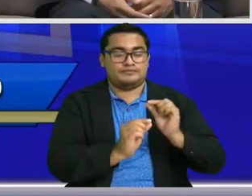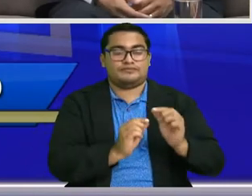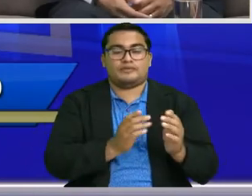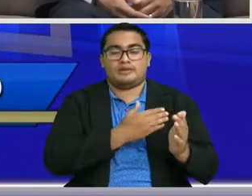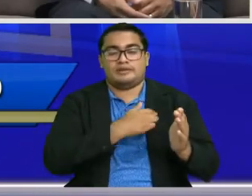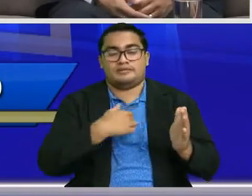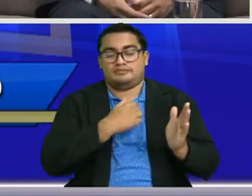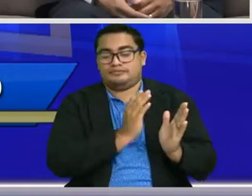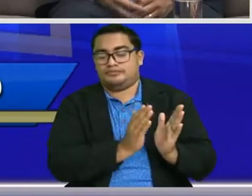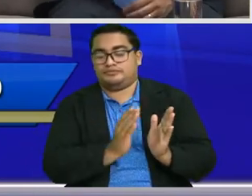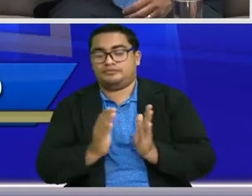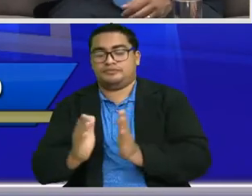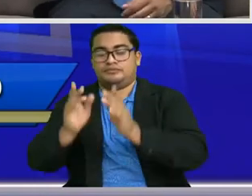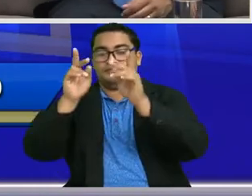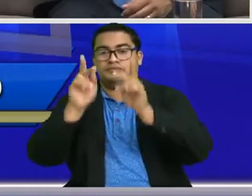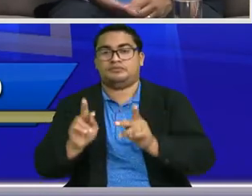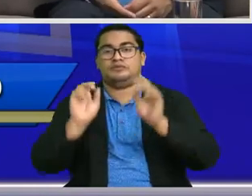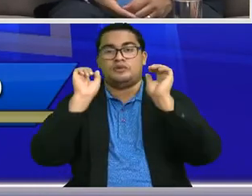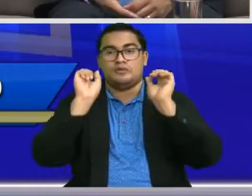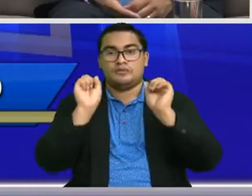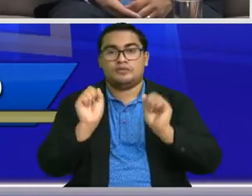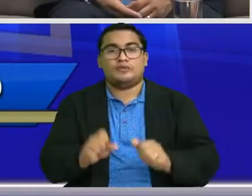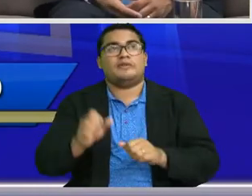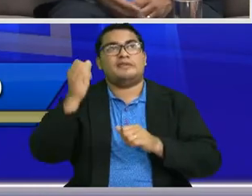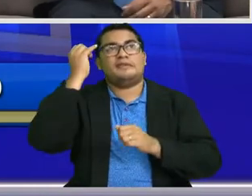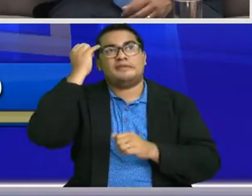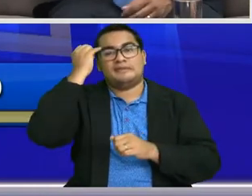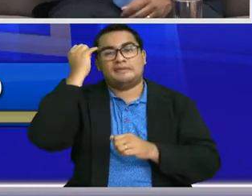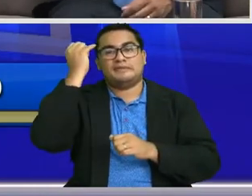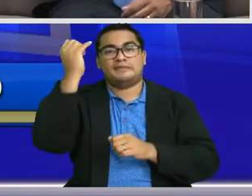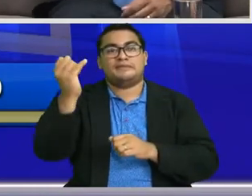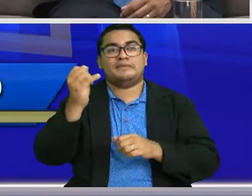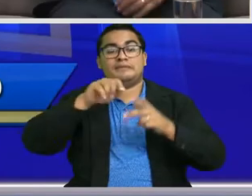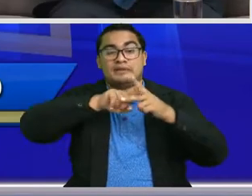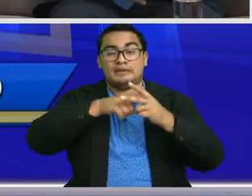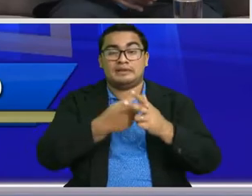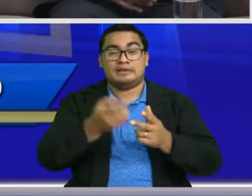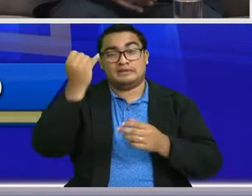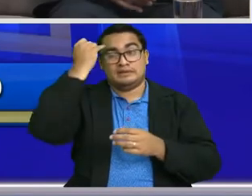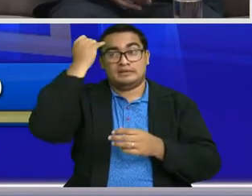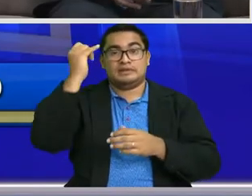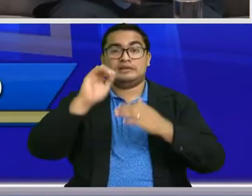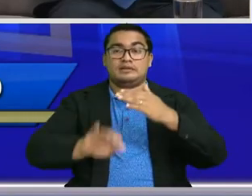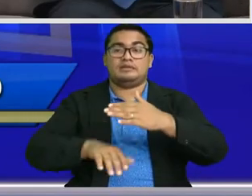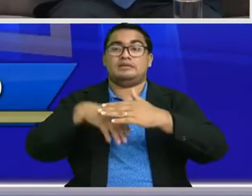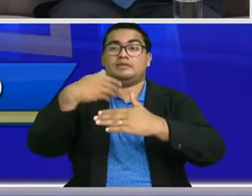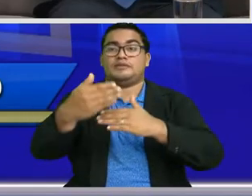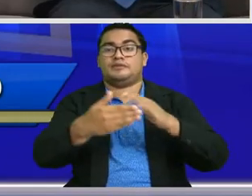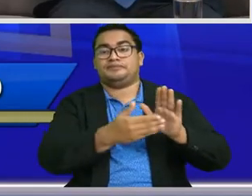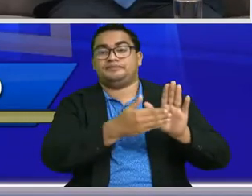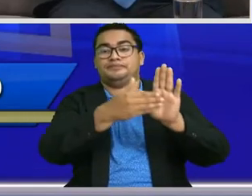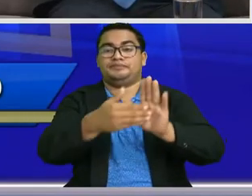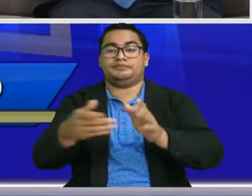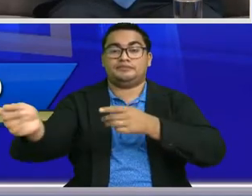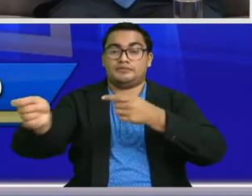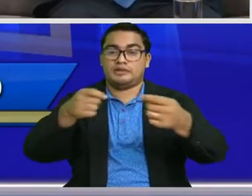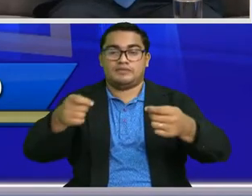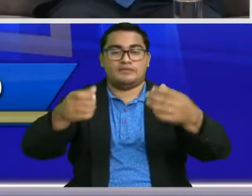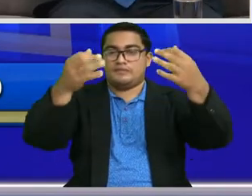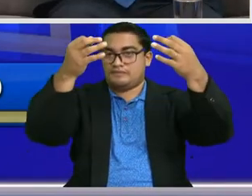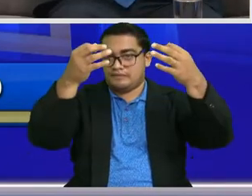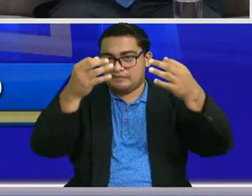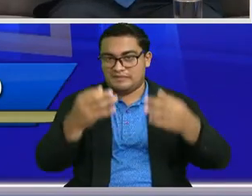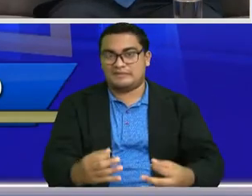una persona para poder desarrollar una idea, sí, sí, iniciar un emprendimiento y que eso pase ya a un modelo de negocio formalizado.